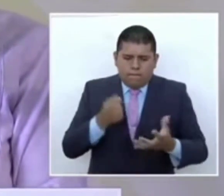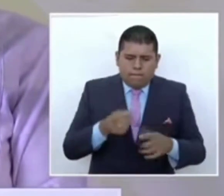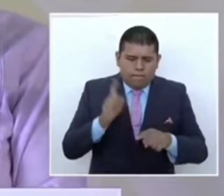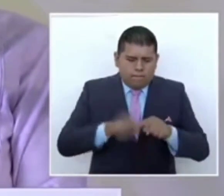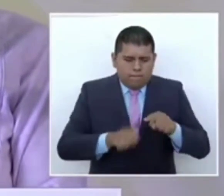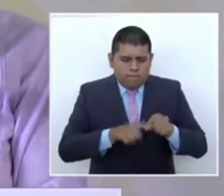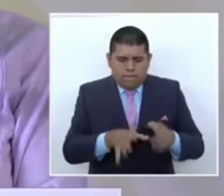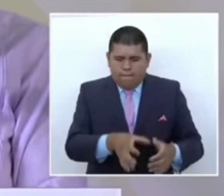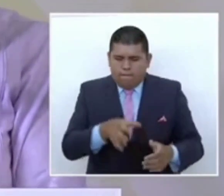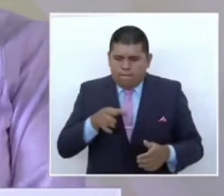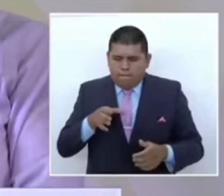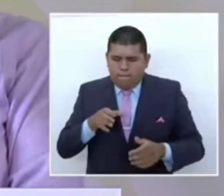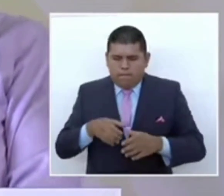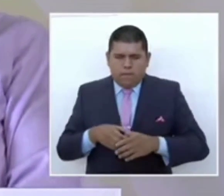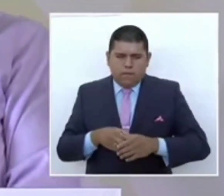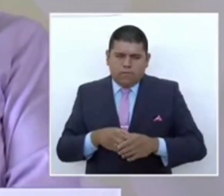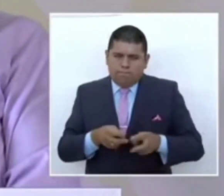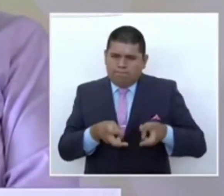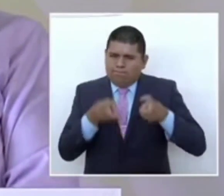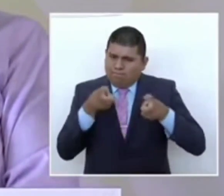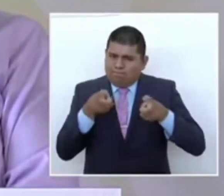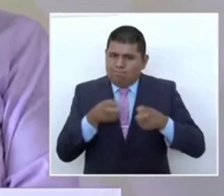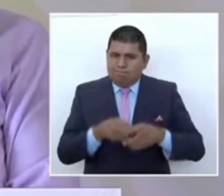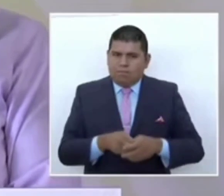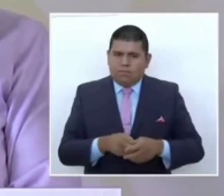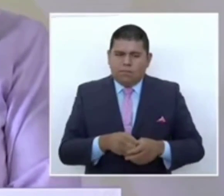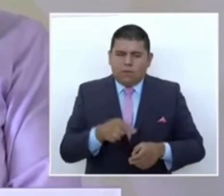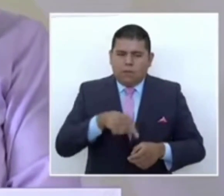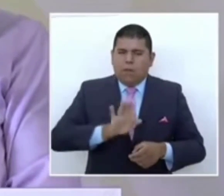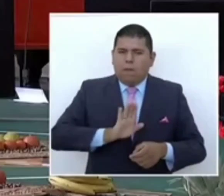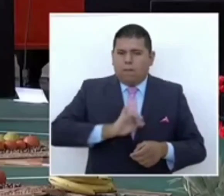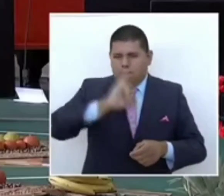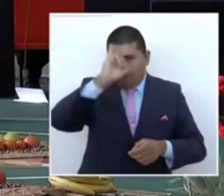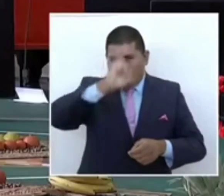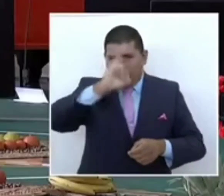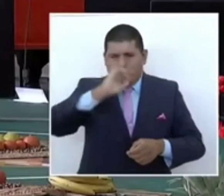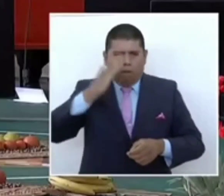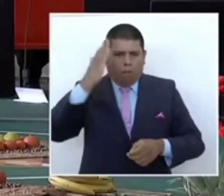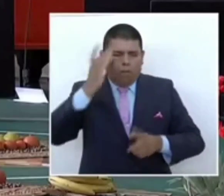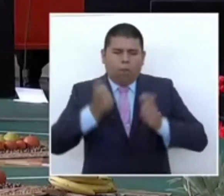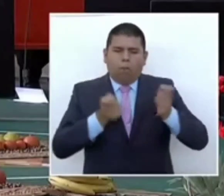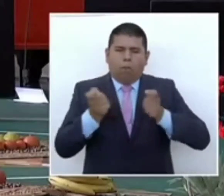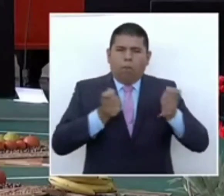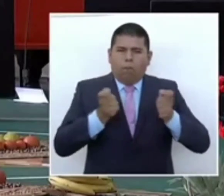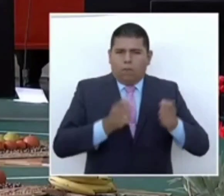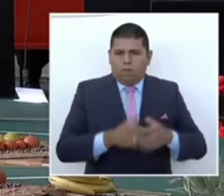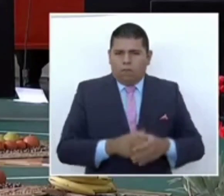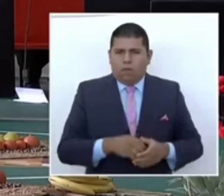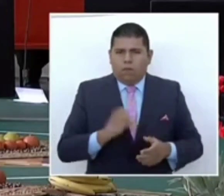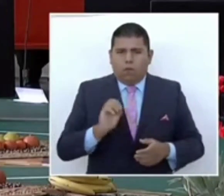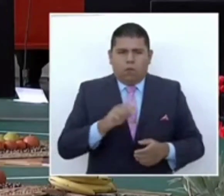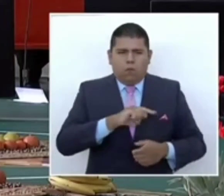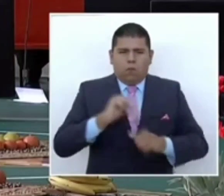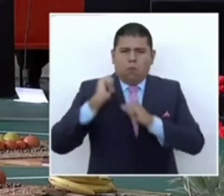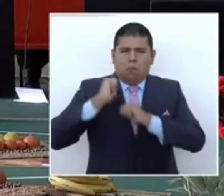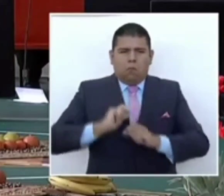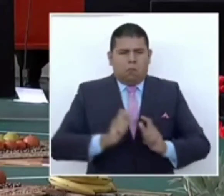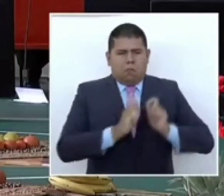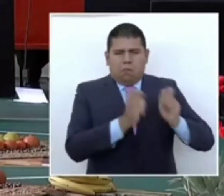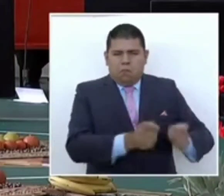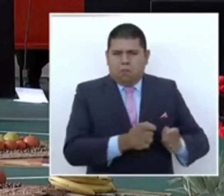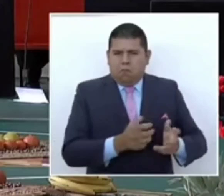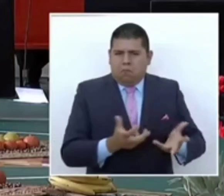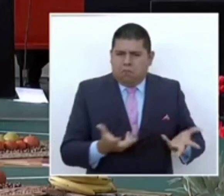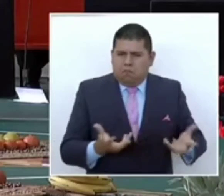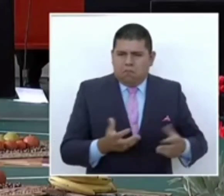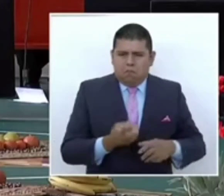los llamados líderes o dirigentes o representantes.